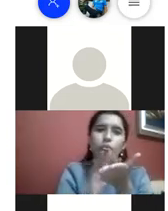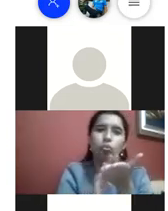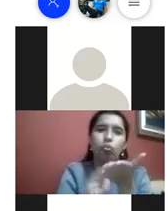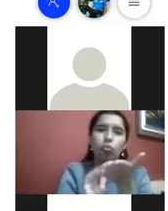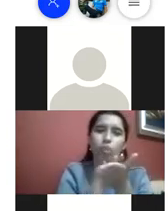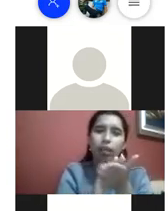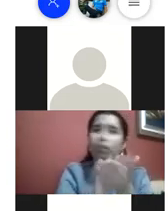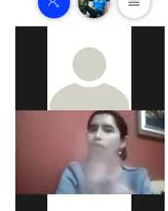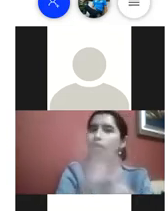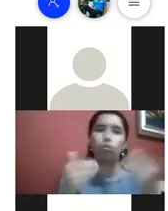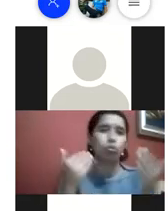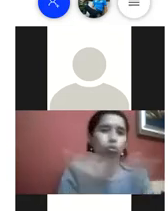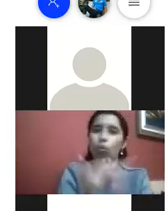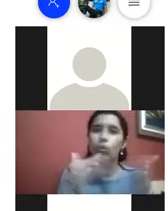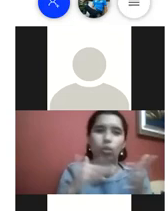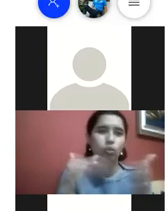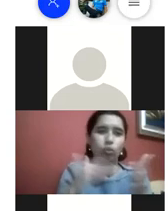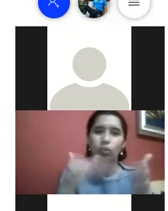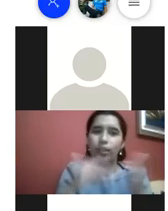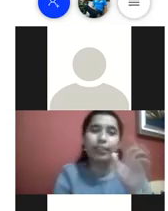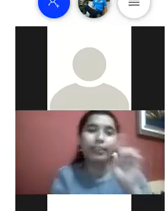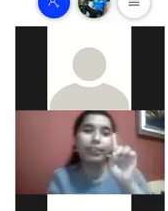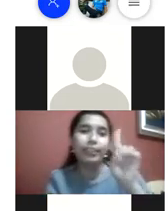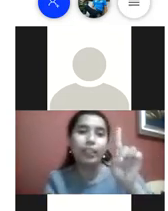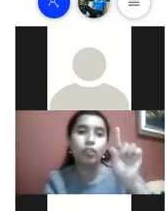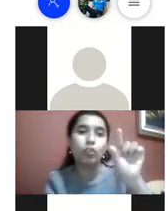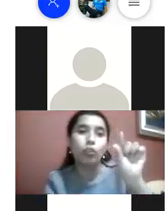no solamente los 120, sino que de todos,